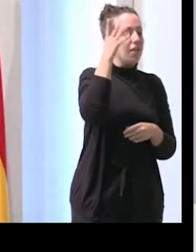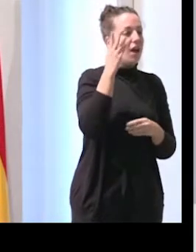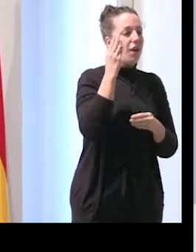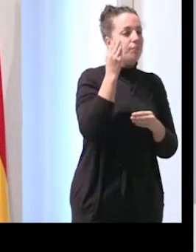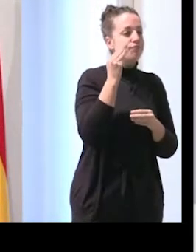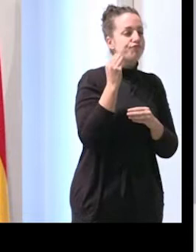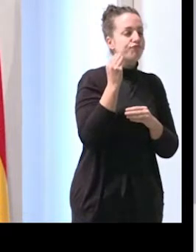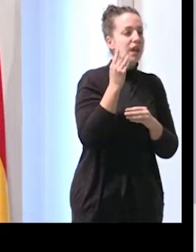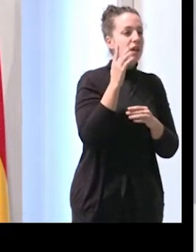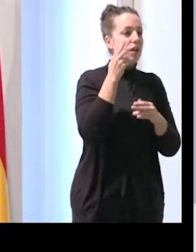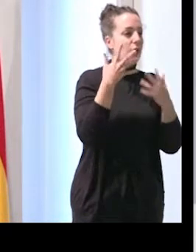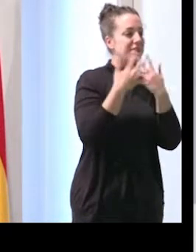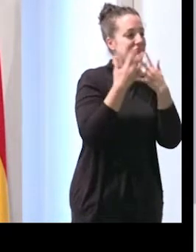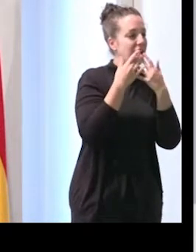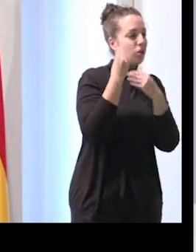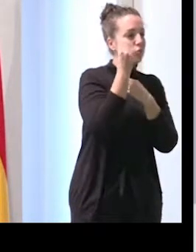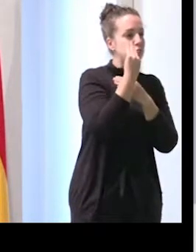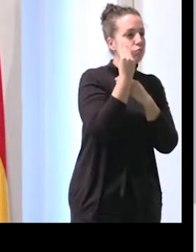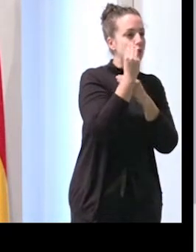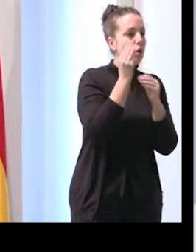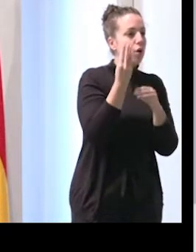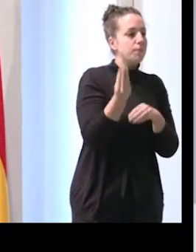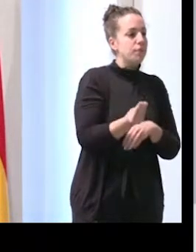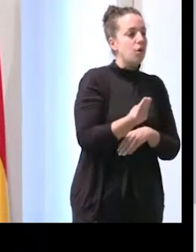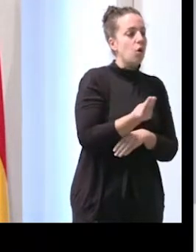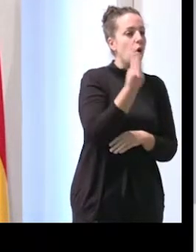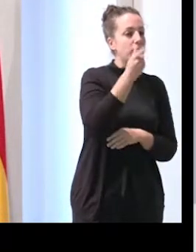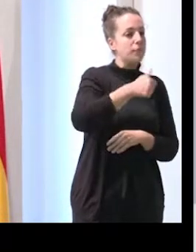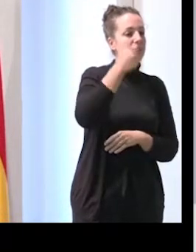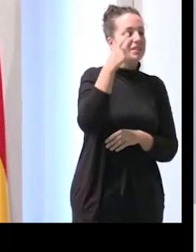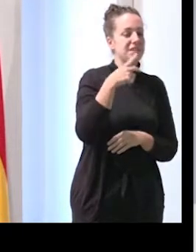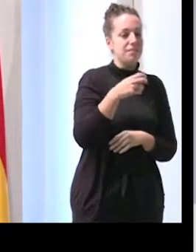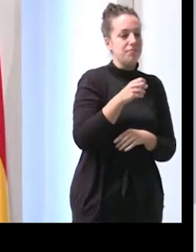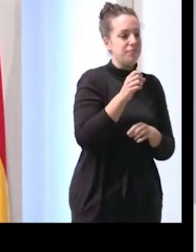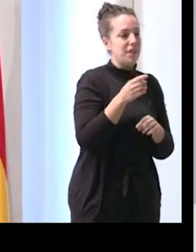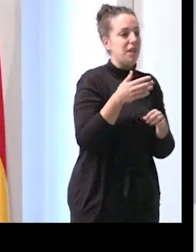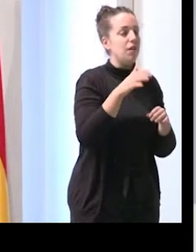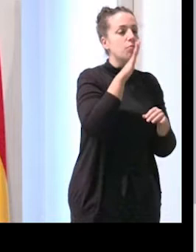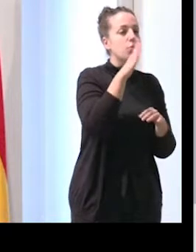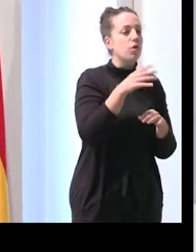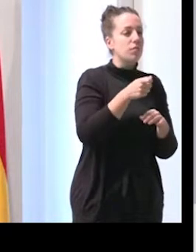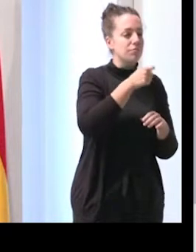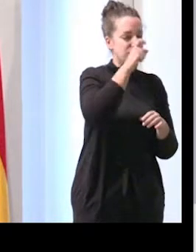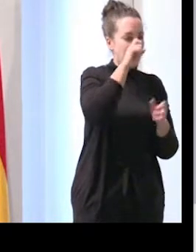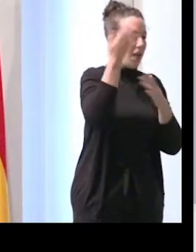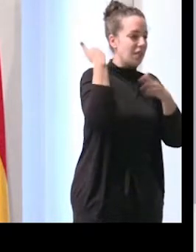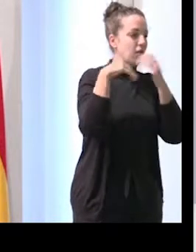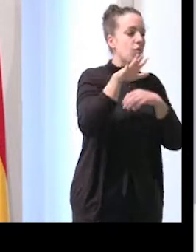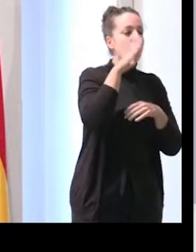rejuvenecer, reparar nuestros tejidos, es tan vieja como la humanidad misma. Pertenece al inconsciente colectivo